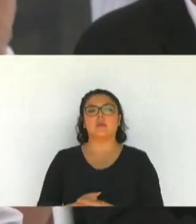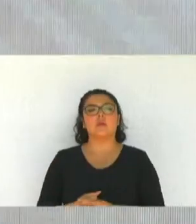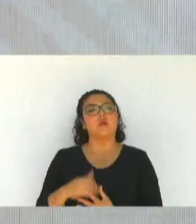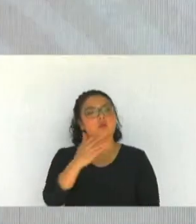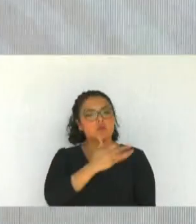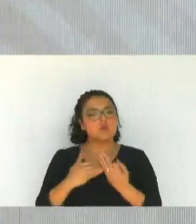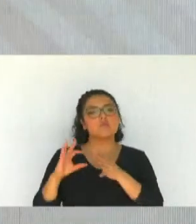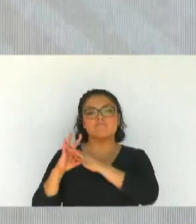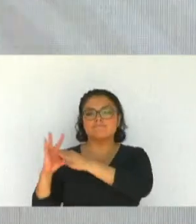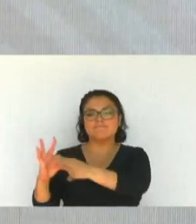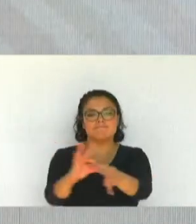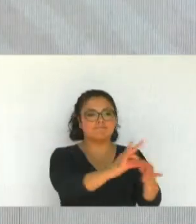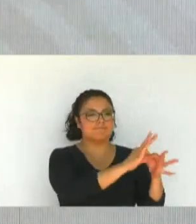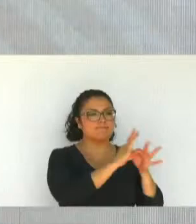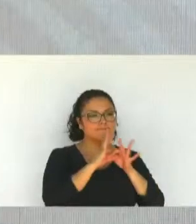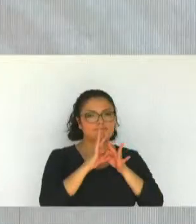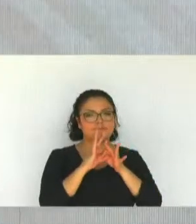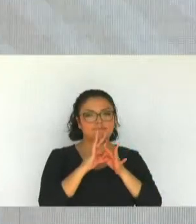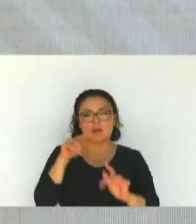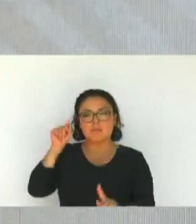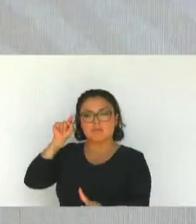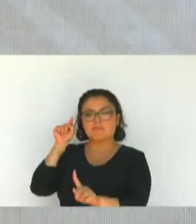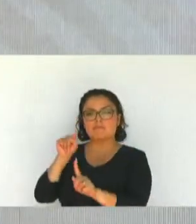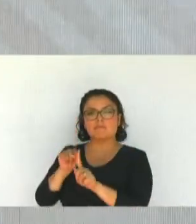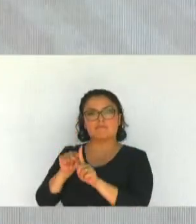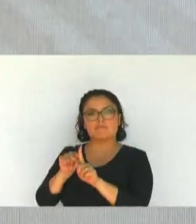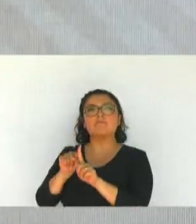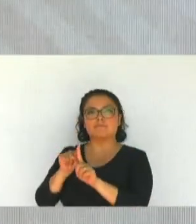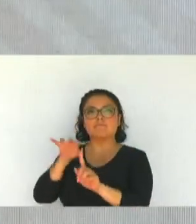somos capaces de alcanzar grandes logros